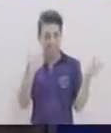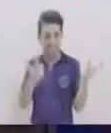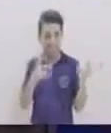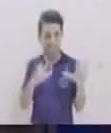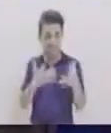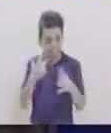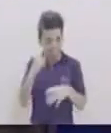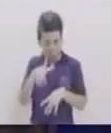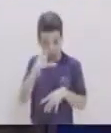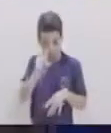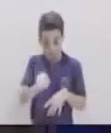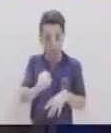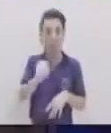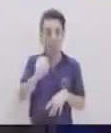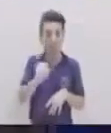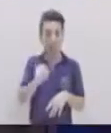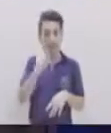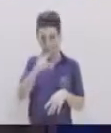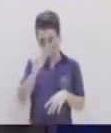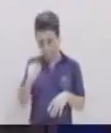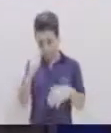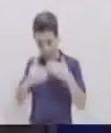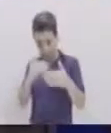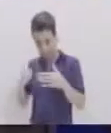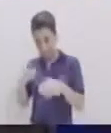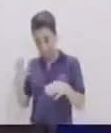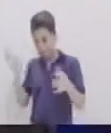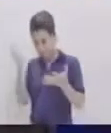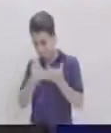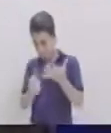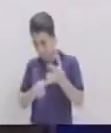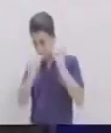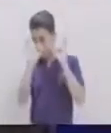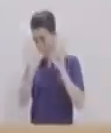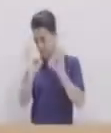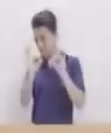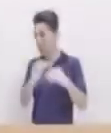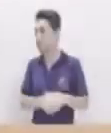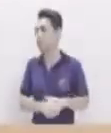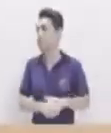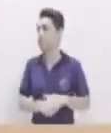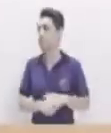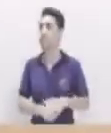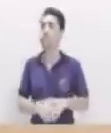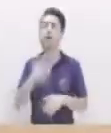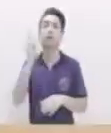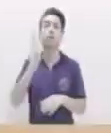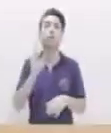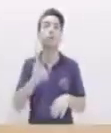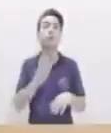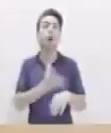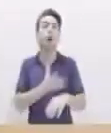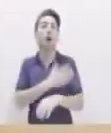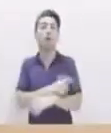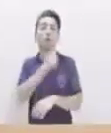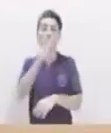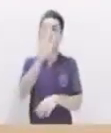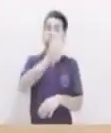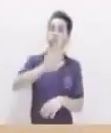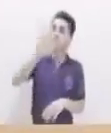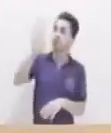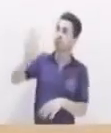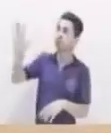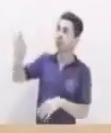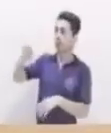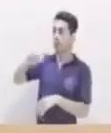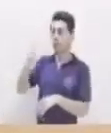para que podamos comprender cuál es el procedimiento para poder realizar esta obra de arte. Vamos a recordar que siempre antes de pintar un